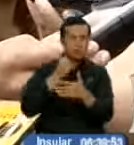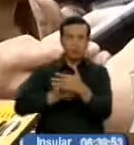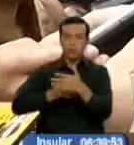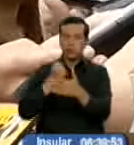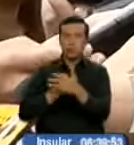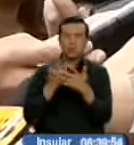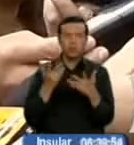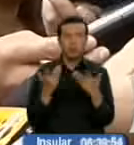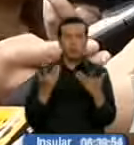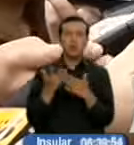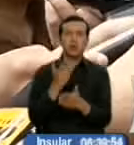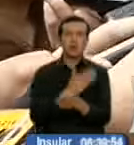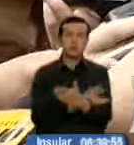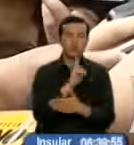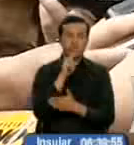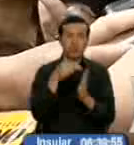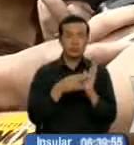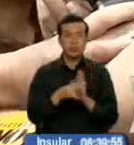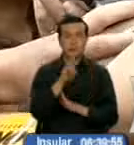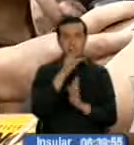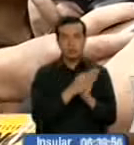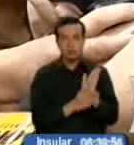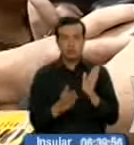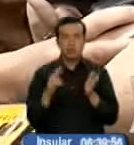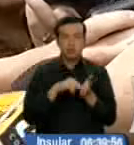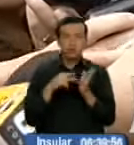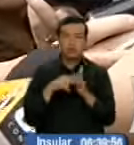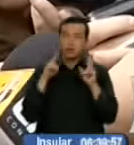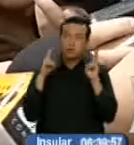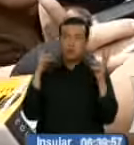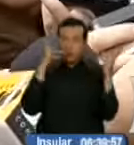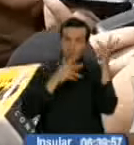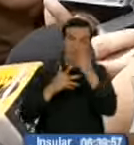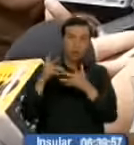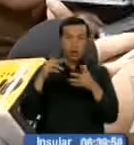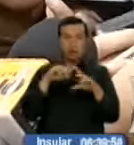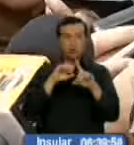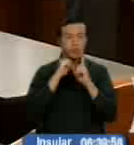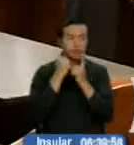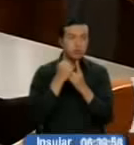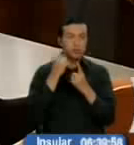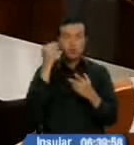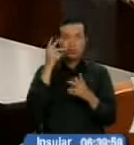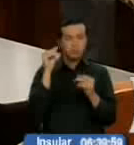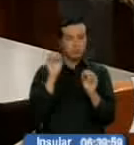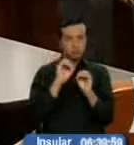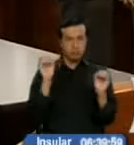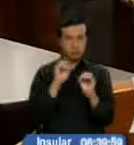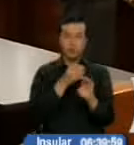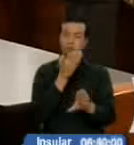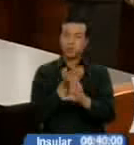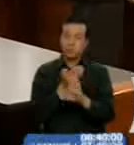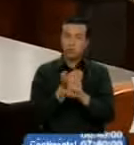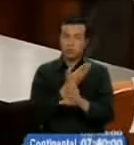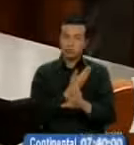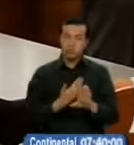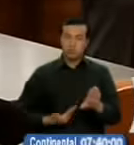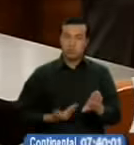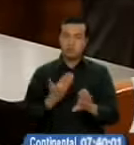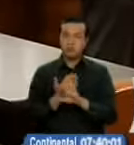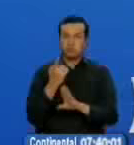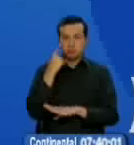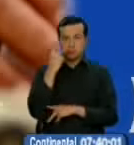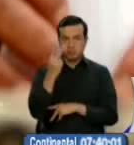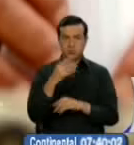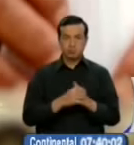fiscales viene desde el 2007. No quiero que este tema se confunda con coyunturas de carácter político. La pregunta planteada por el Ejecutivo es la